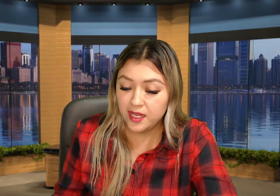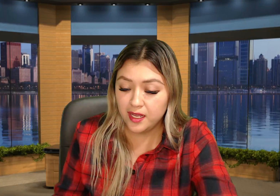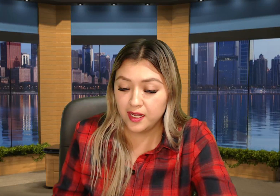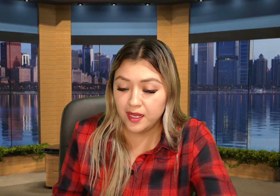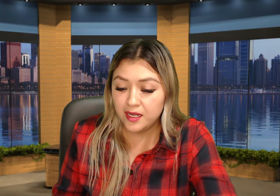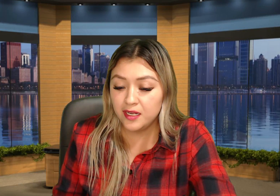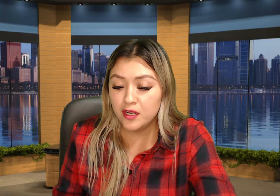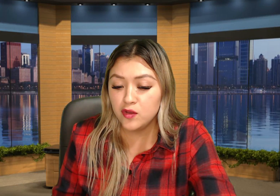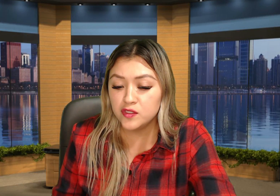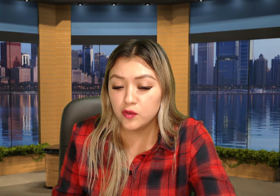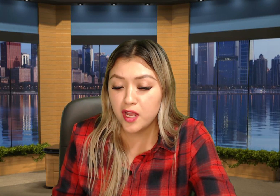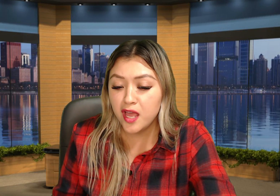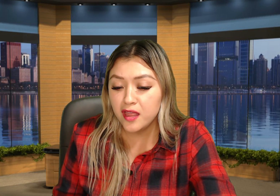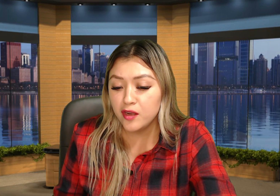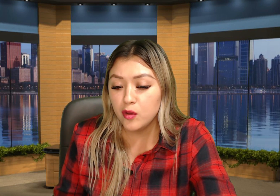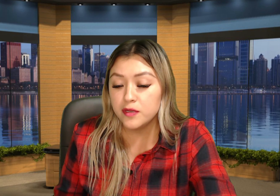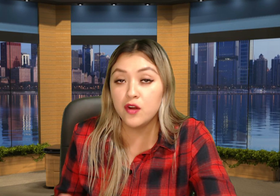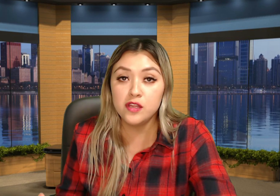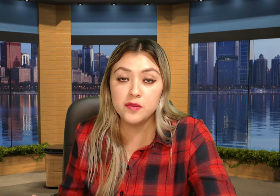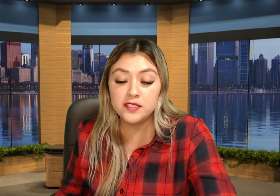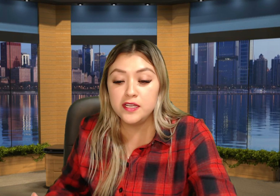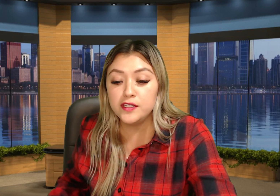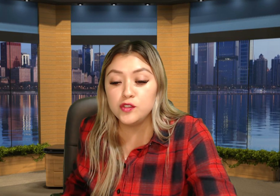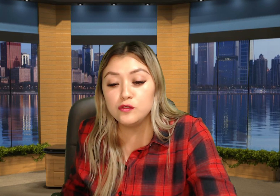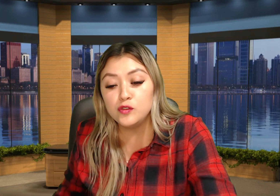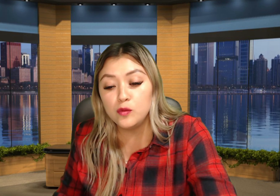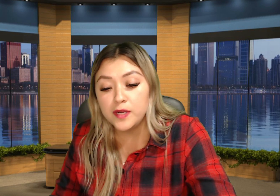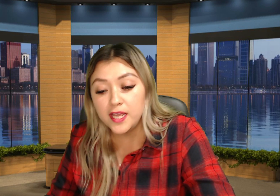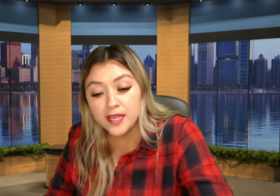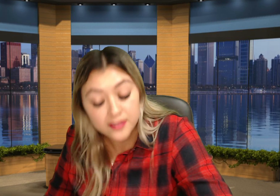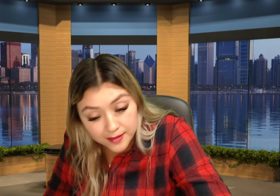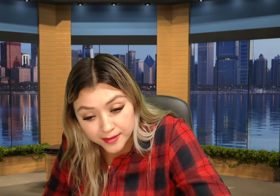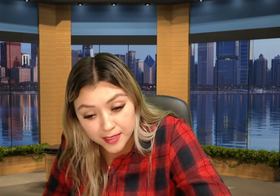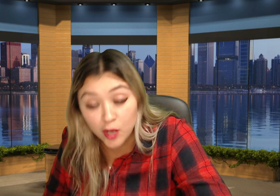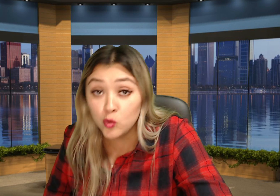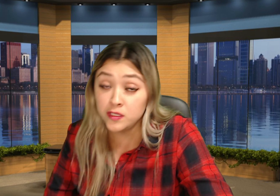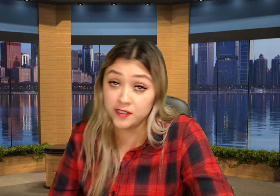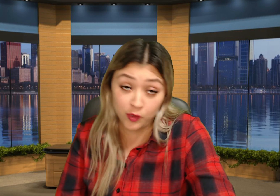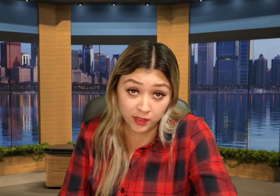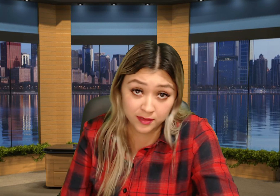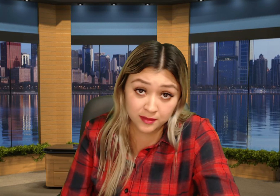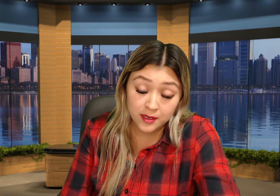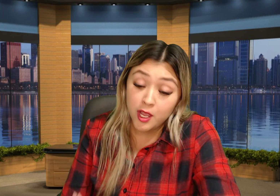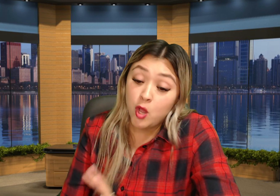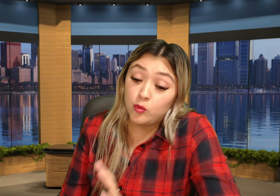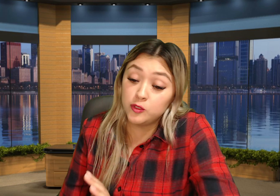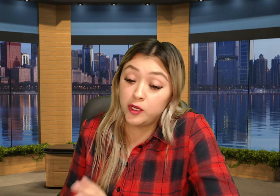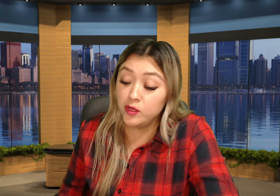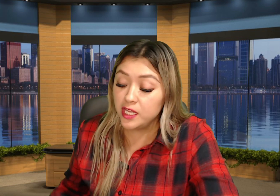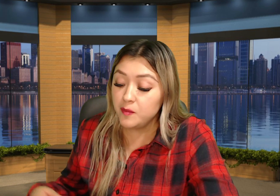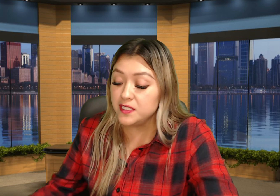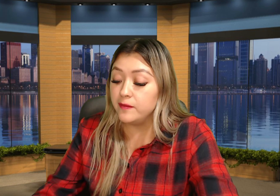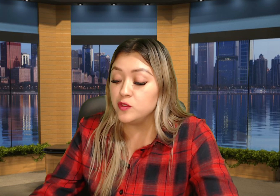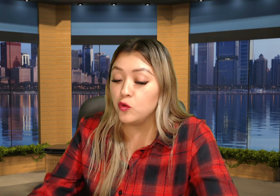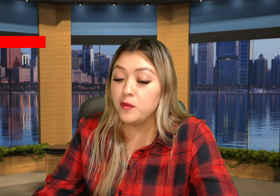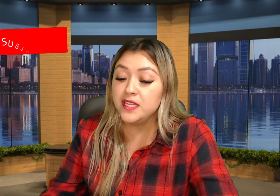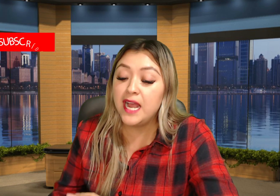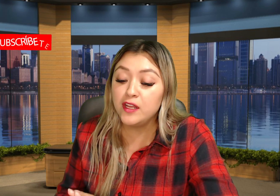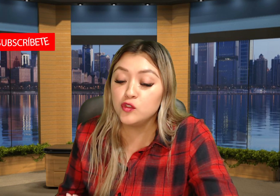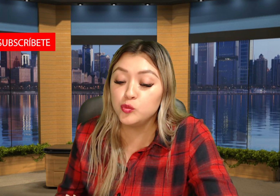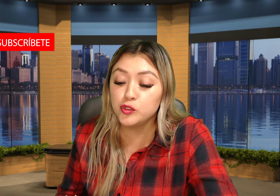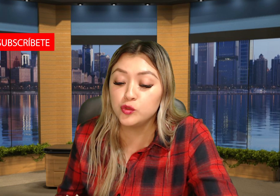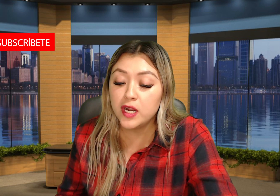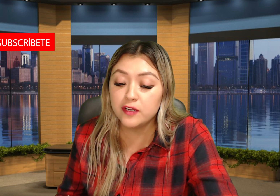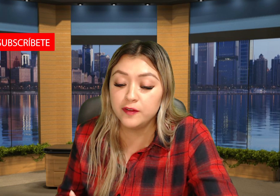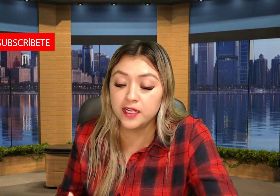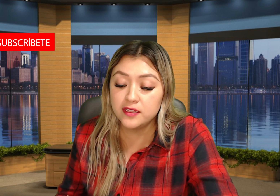qué el INE no hizo nada? ¿No habría una investigación sobre estas acusaciones? Pues bueno, déjenme saber su comentario,